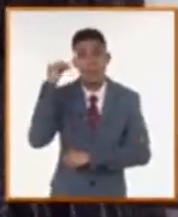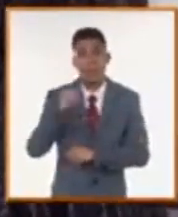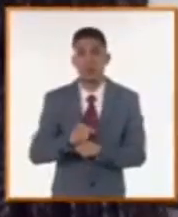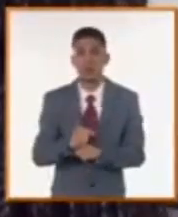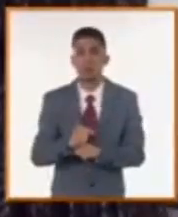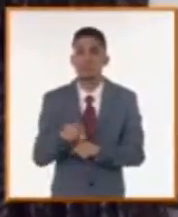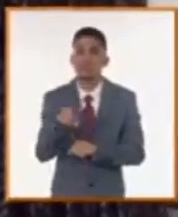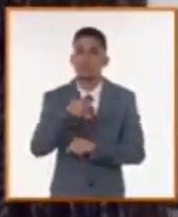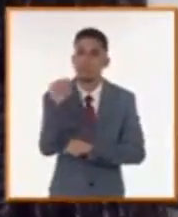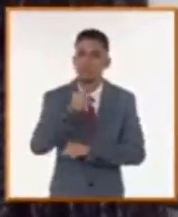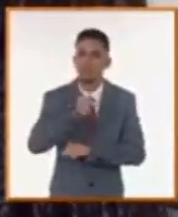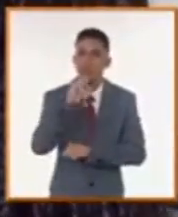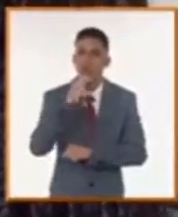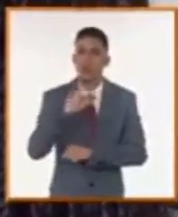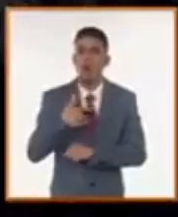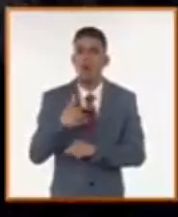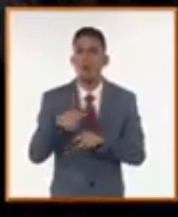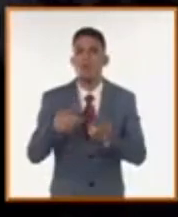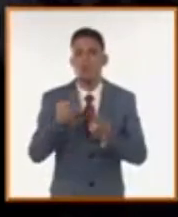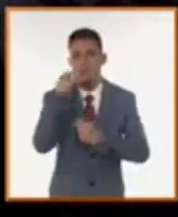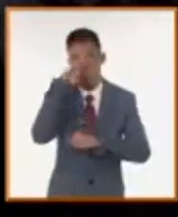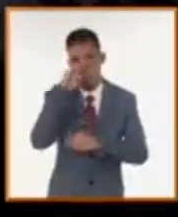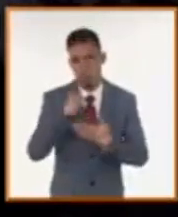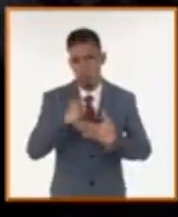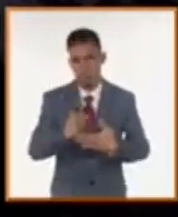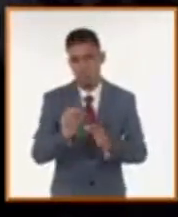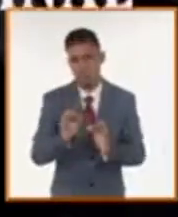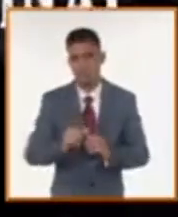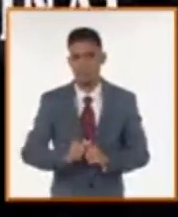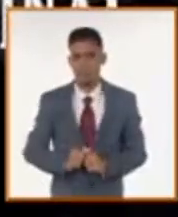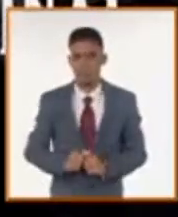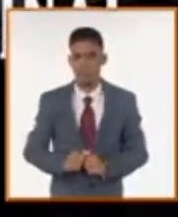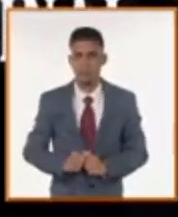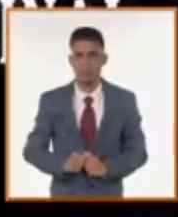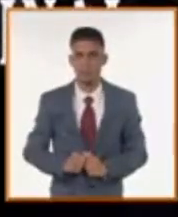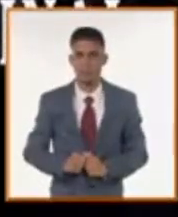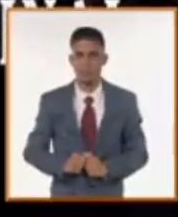no se hubiera podido alcanzar esa paz.